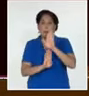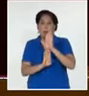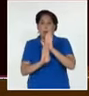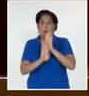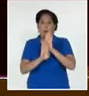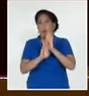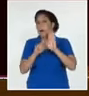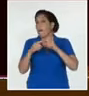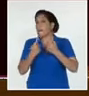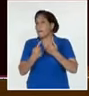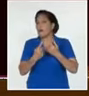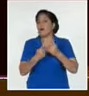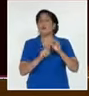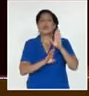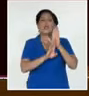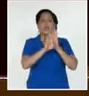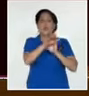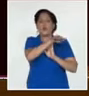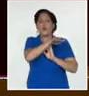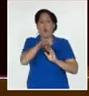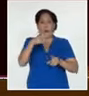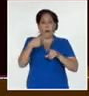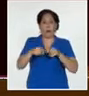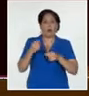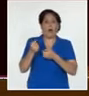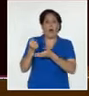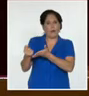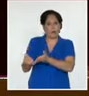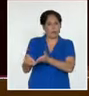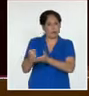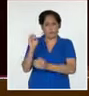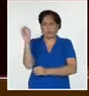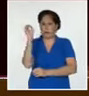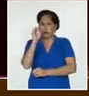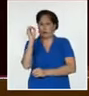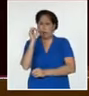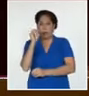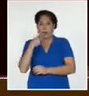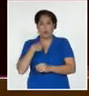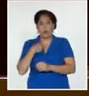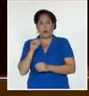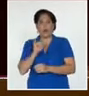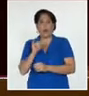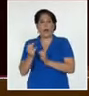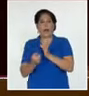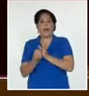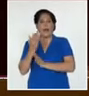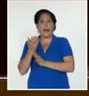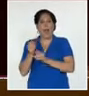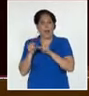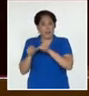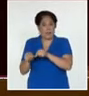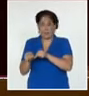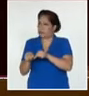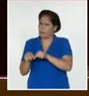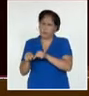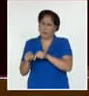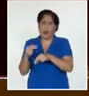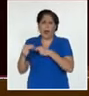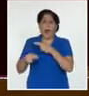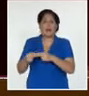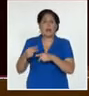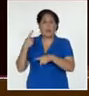hay países subdesarrollantes. Los países no nacen subdesarrollados, sino que son subdesarrollados por